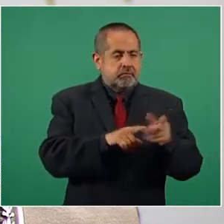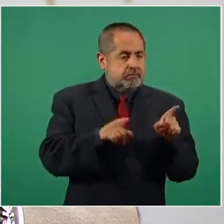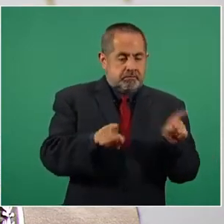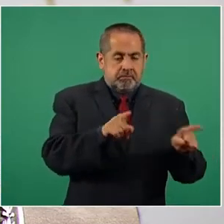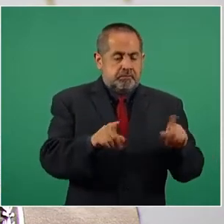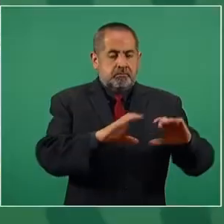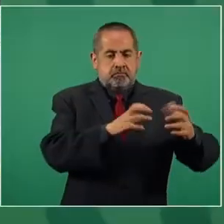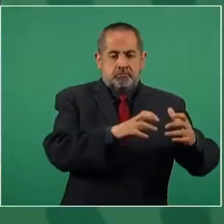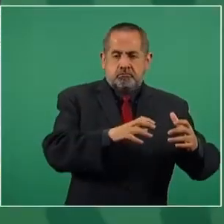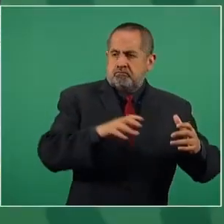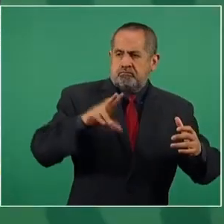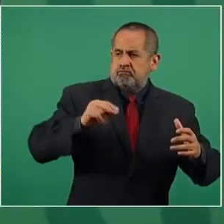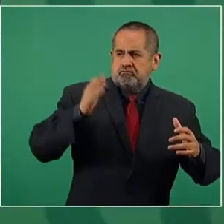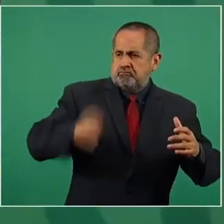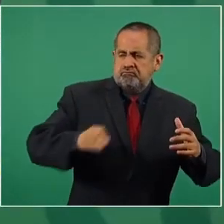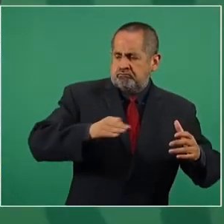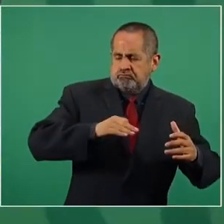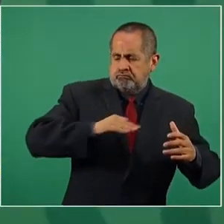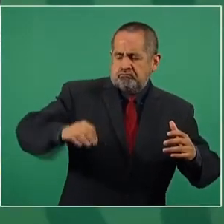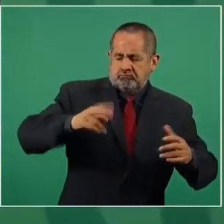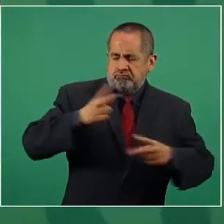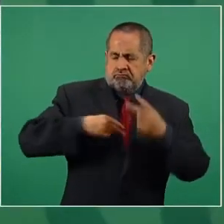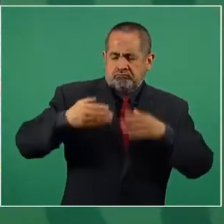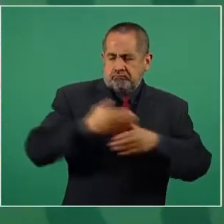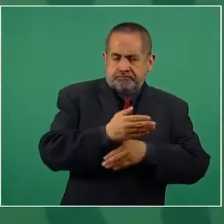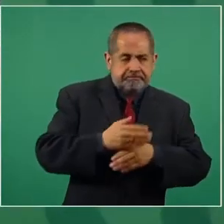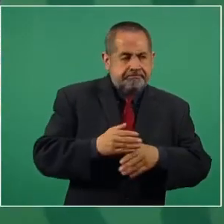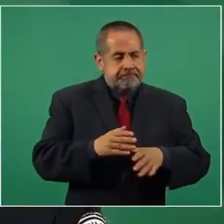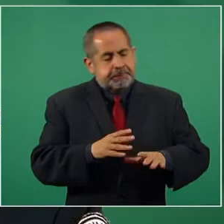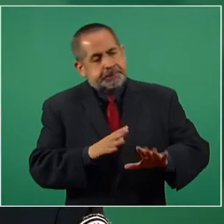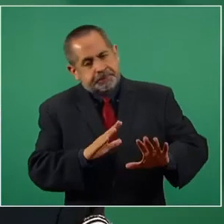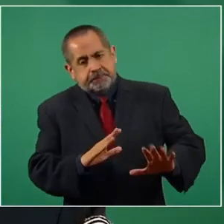de las partes no aceptó el ingreso, pero